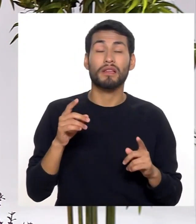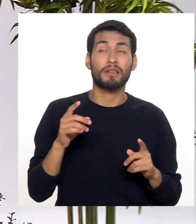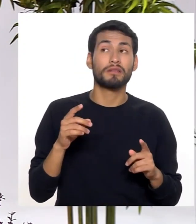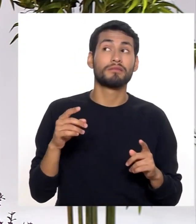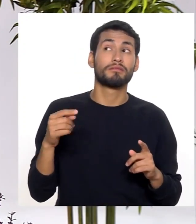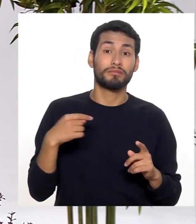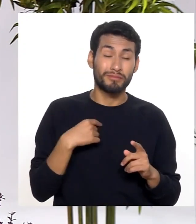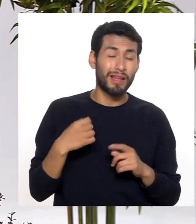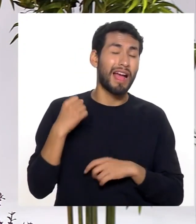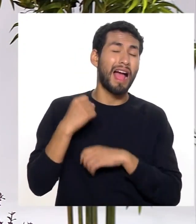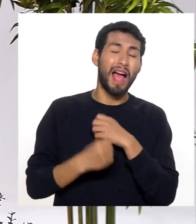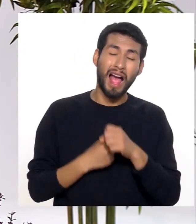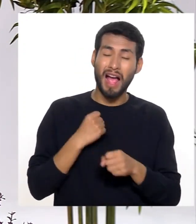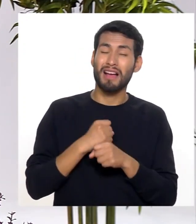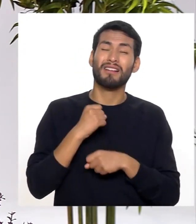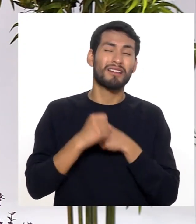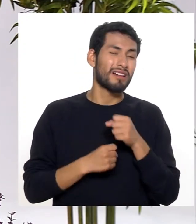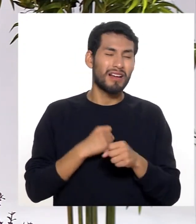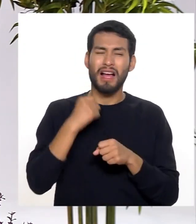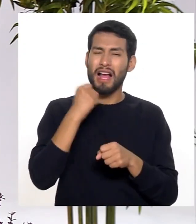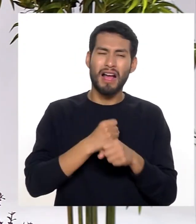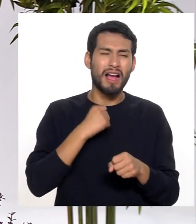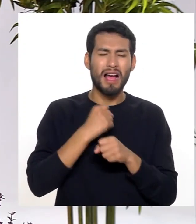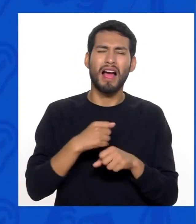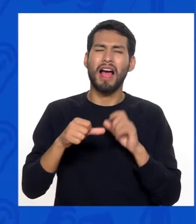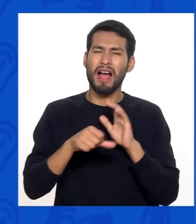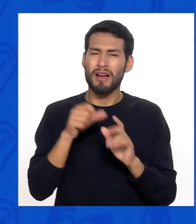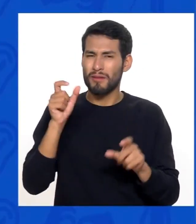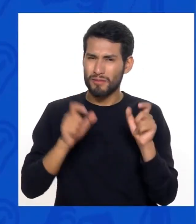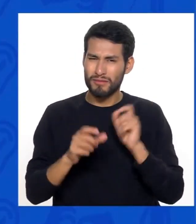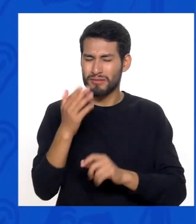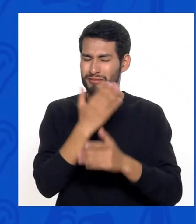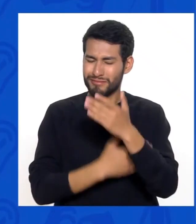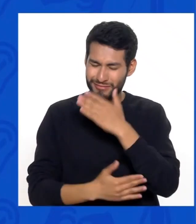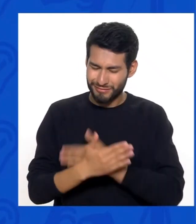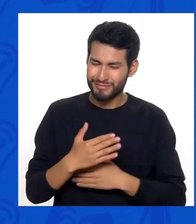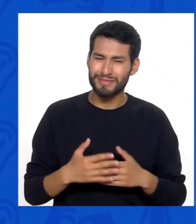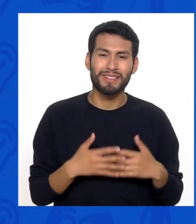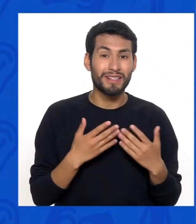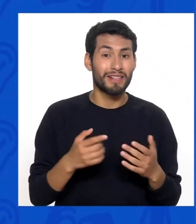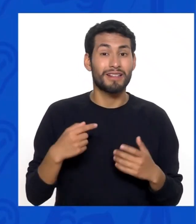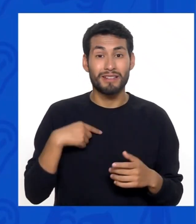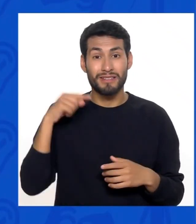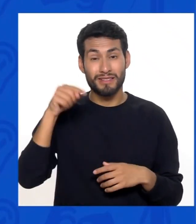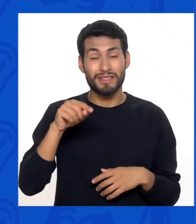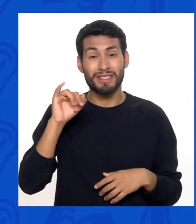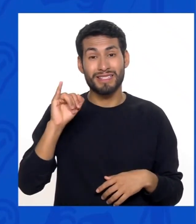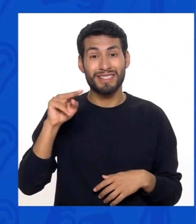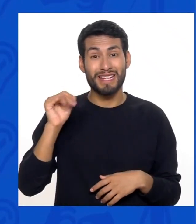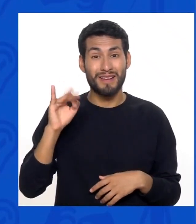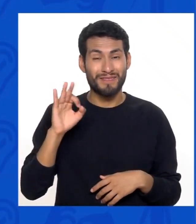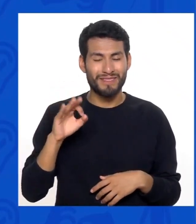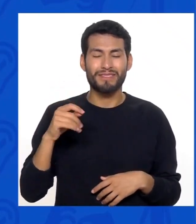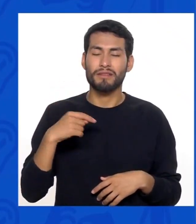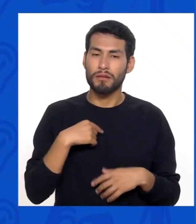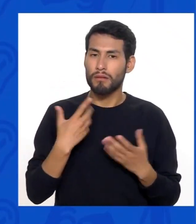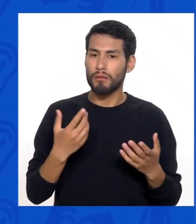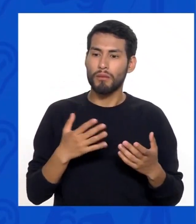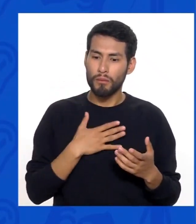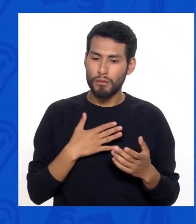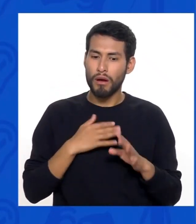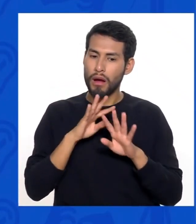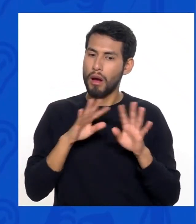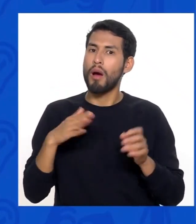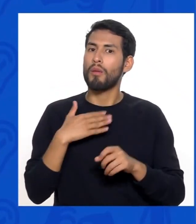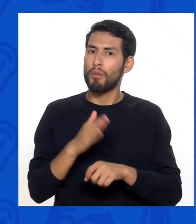yo años he trabajado arte, ¿no? En las personas con discapacidad. Llego al INAVIF y también dije, no, yo tengo que formar mi